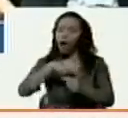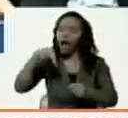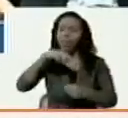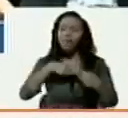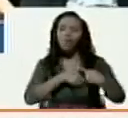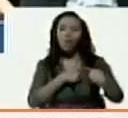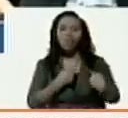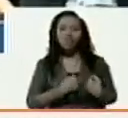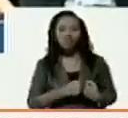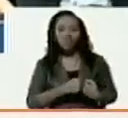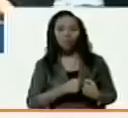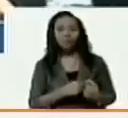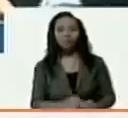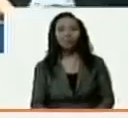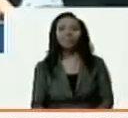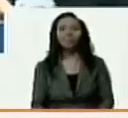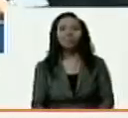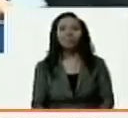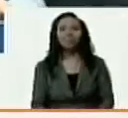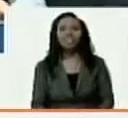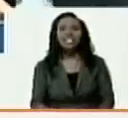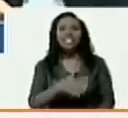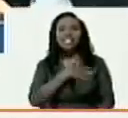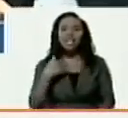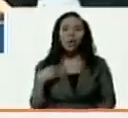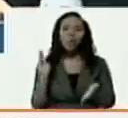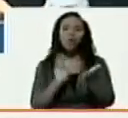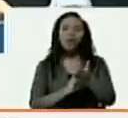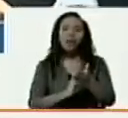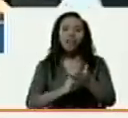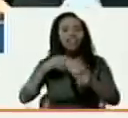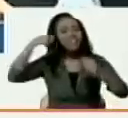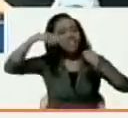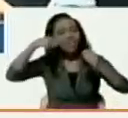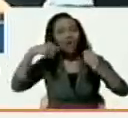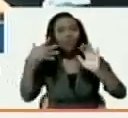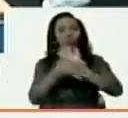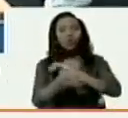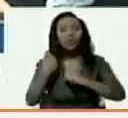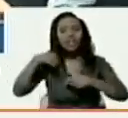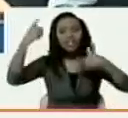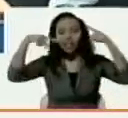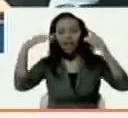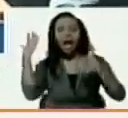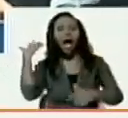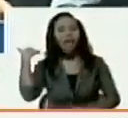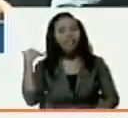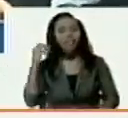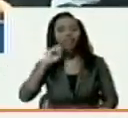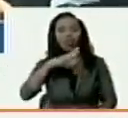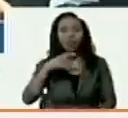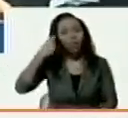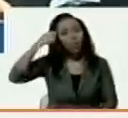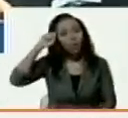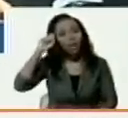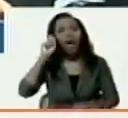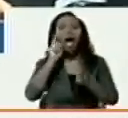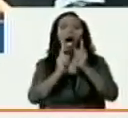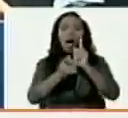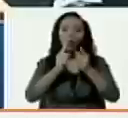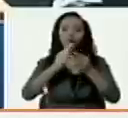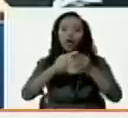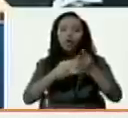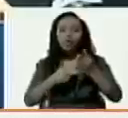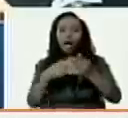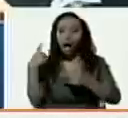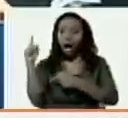corazón. Y quisiera ponerle este video del comandante Hugo Chávez, que nos recuerda algunas cosas. ¿Lo